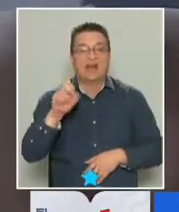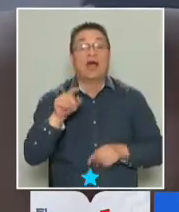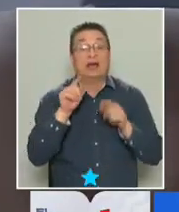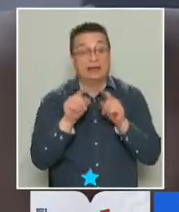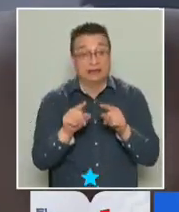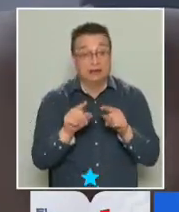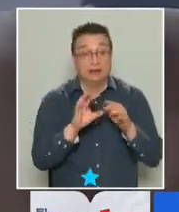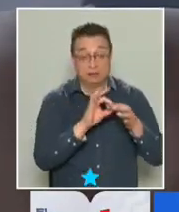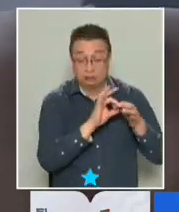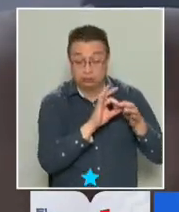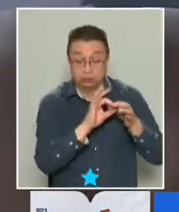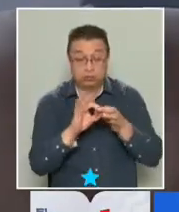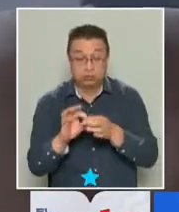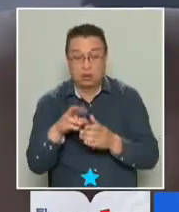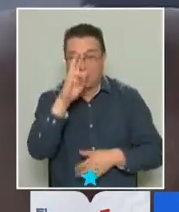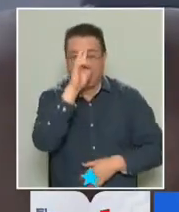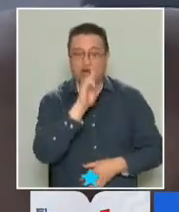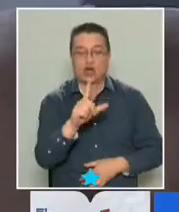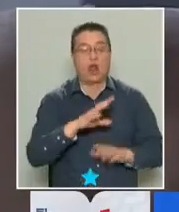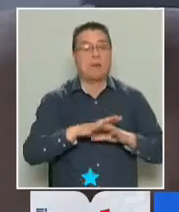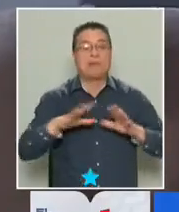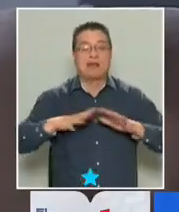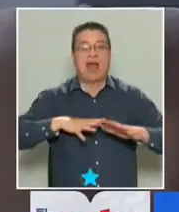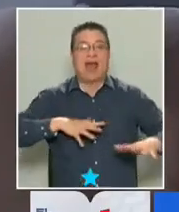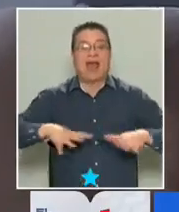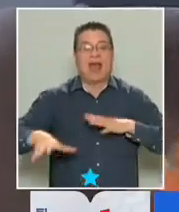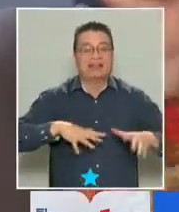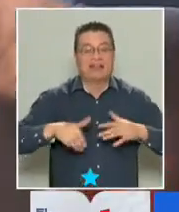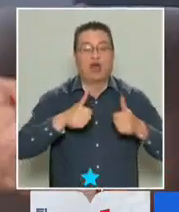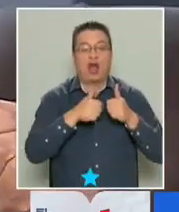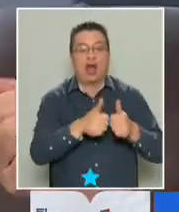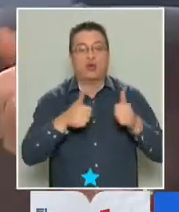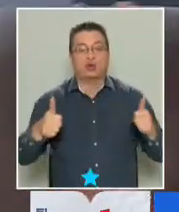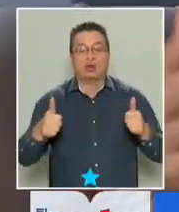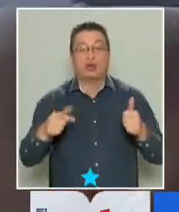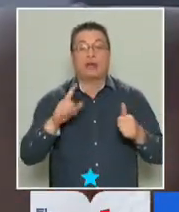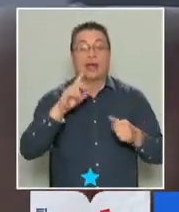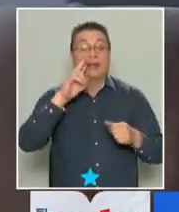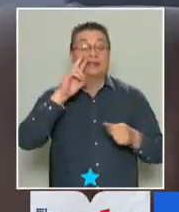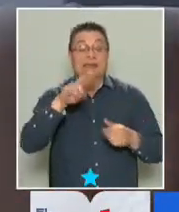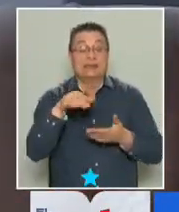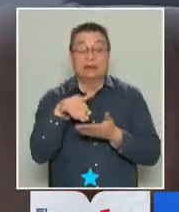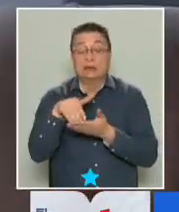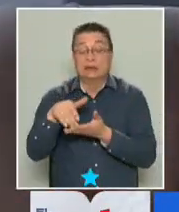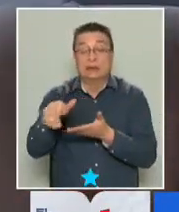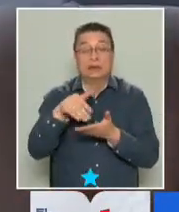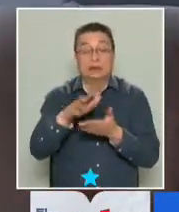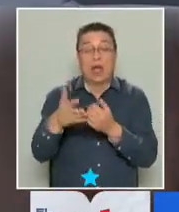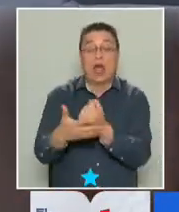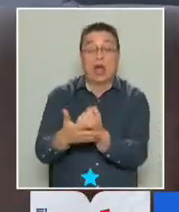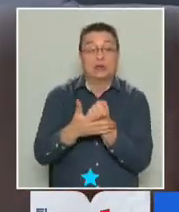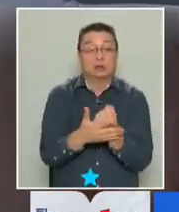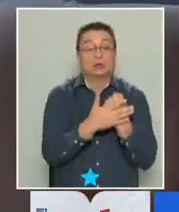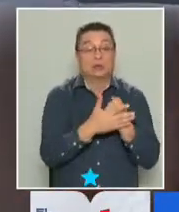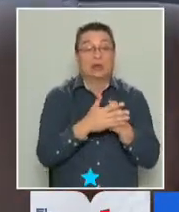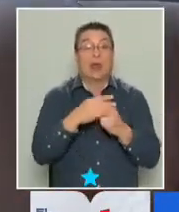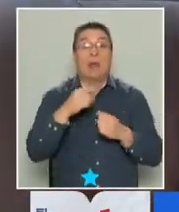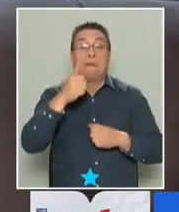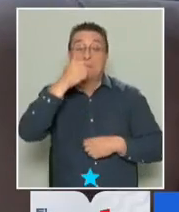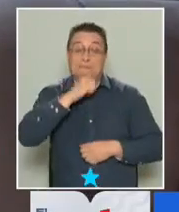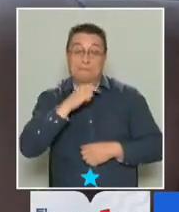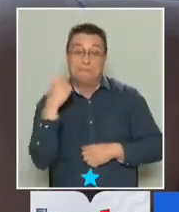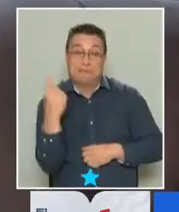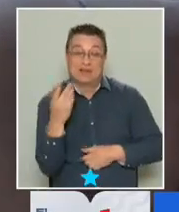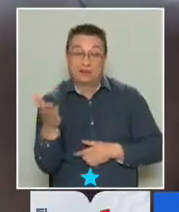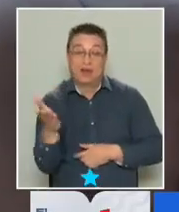fondo a un rol mucho más activo de la autoridad sin descartar ciertamente la colaboración con los privados en orden